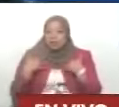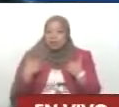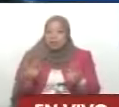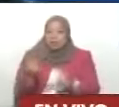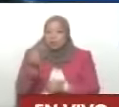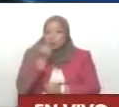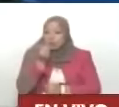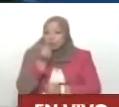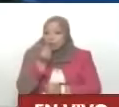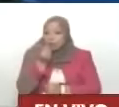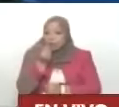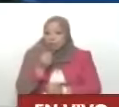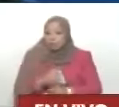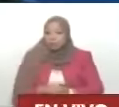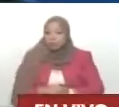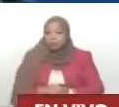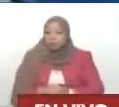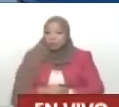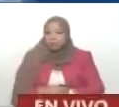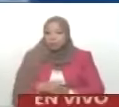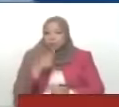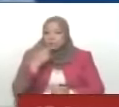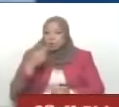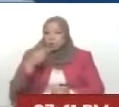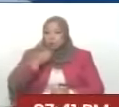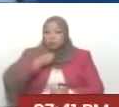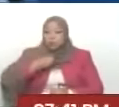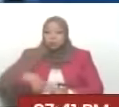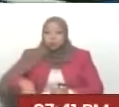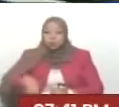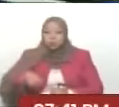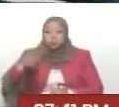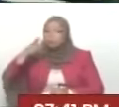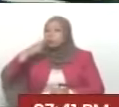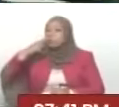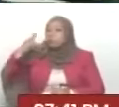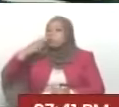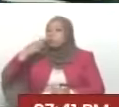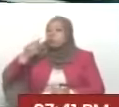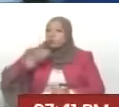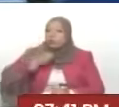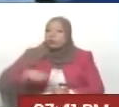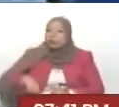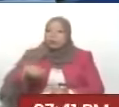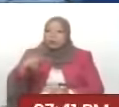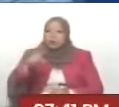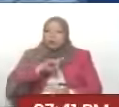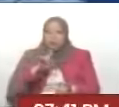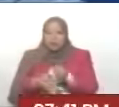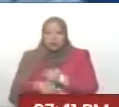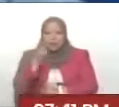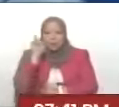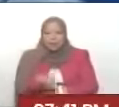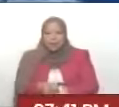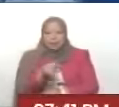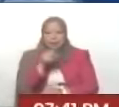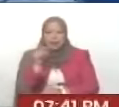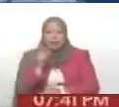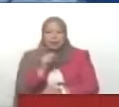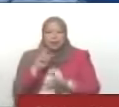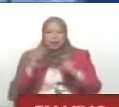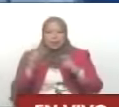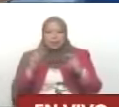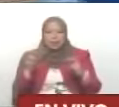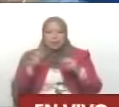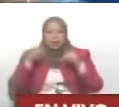mira. Exacto. Y además tienes que dejar el cigarro. Ni que vas a odiar 10 kilos ya. Me voy a empeñar. No me cambie la conversación. Tienes que dejar de fumar,